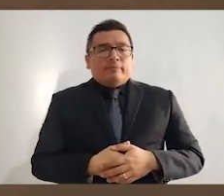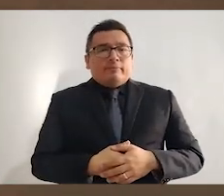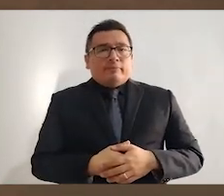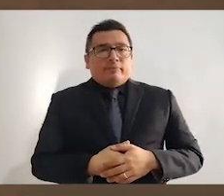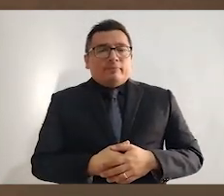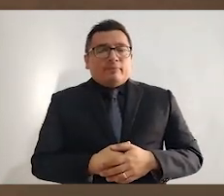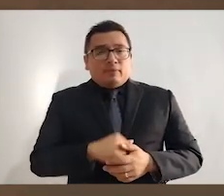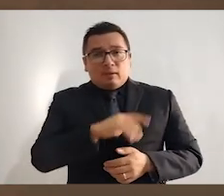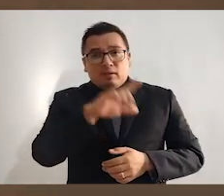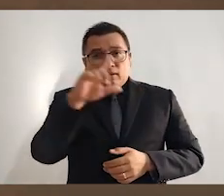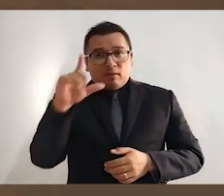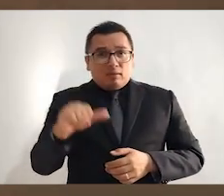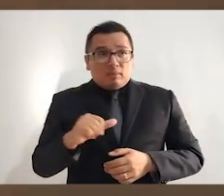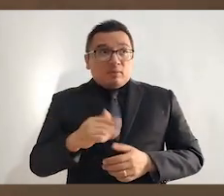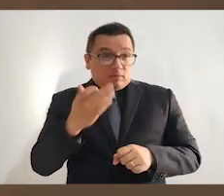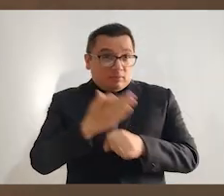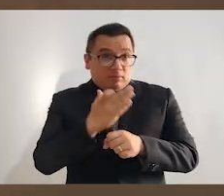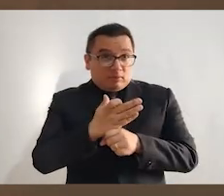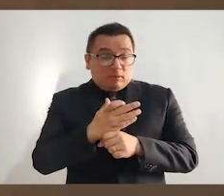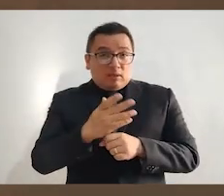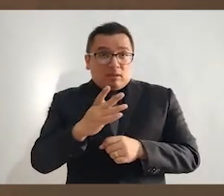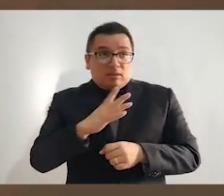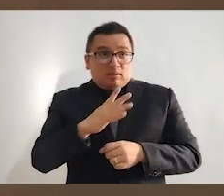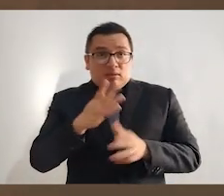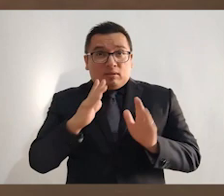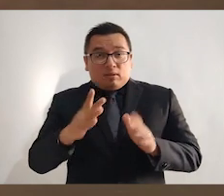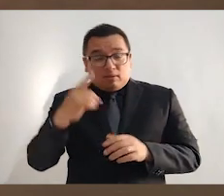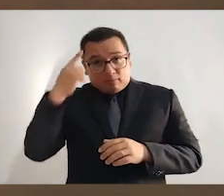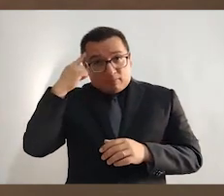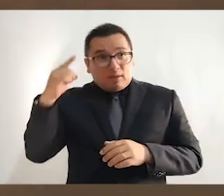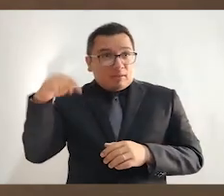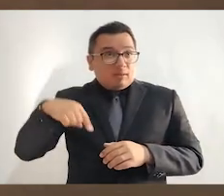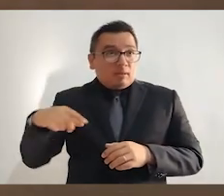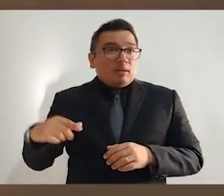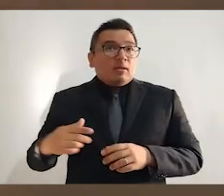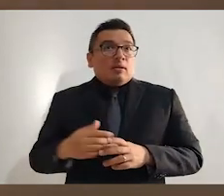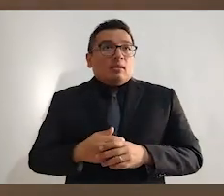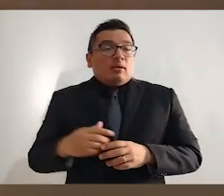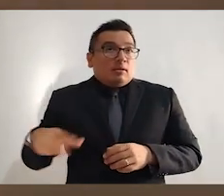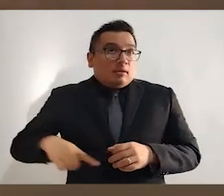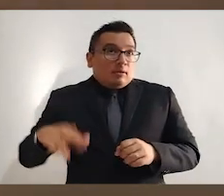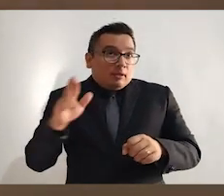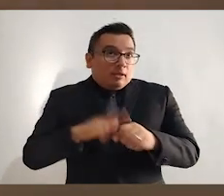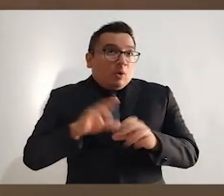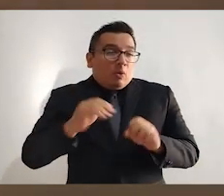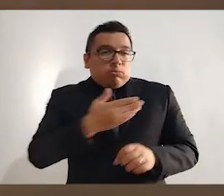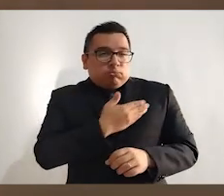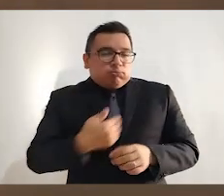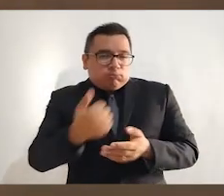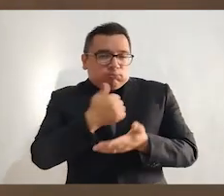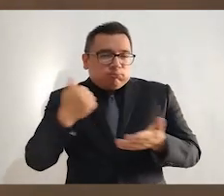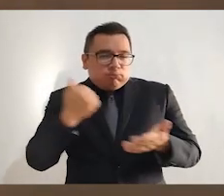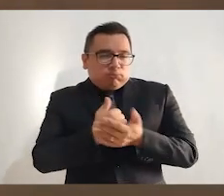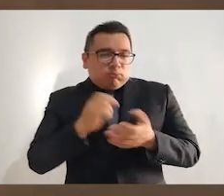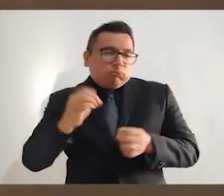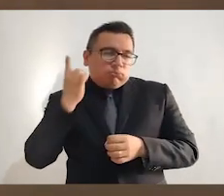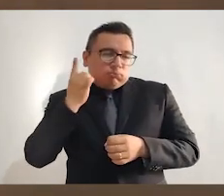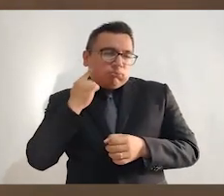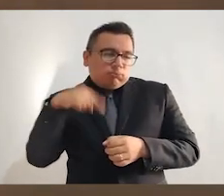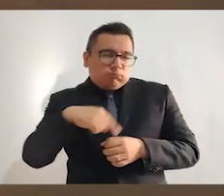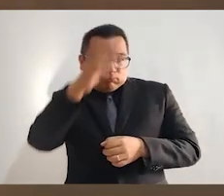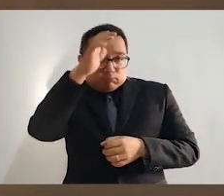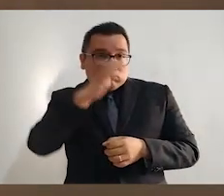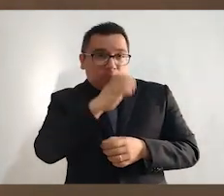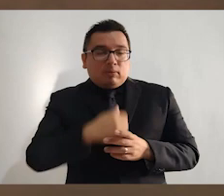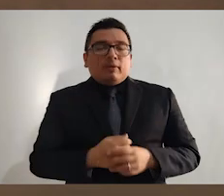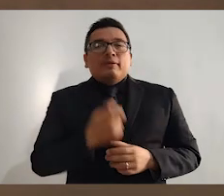presidencia. Y después, actualmente, ya también hay a nivel local. Entonces, se ha ido mejorando y se ha tomado en cuenta